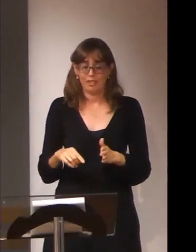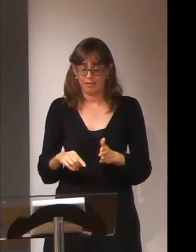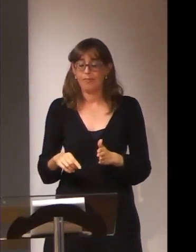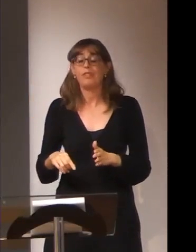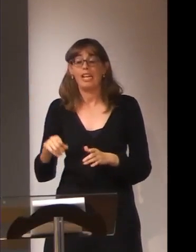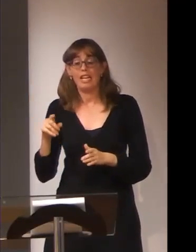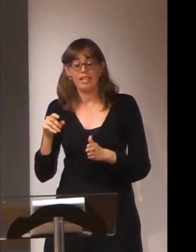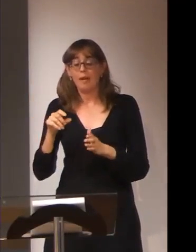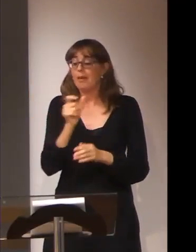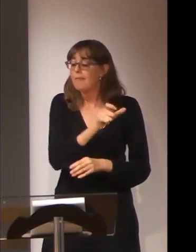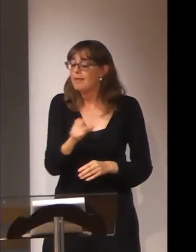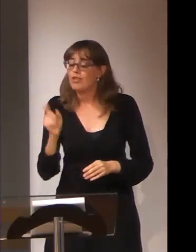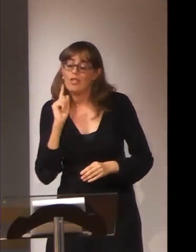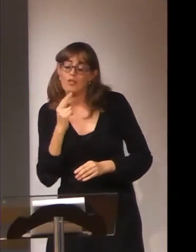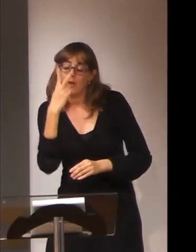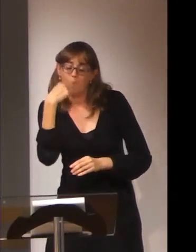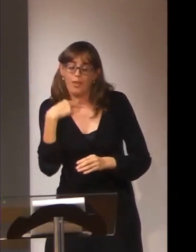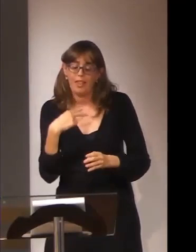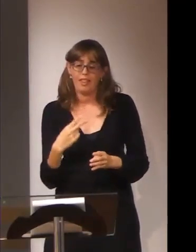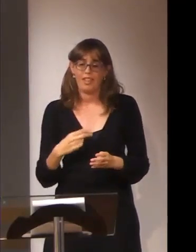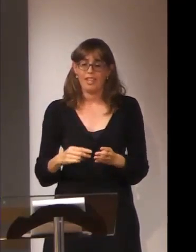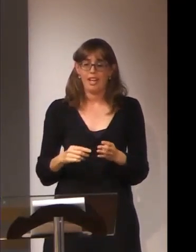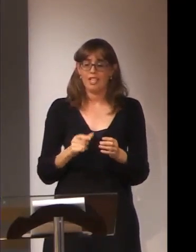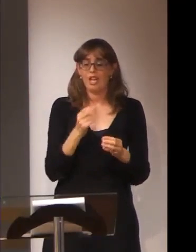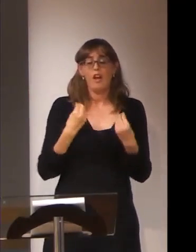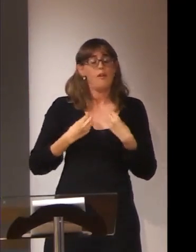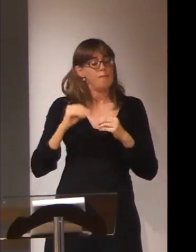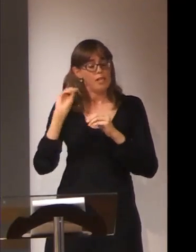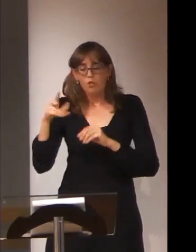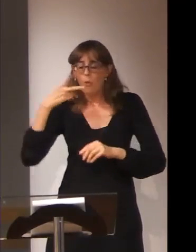Vivencias de personas sordas, de su vida diaria,